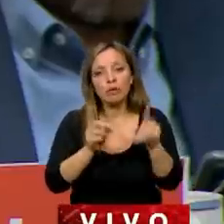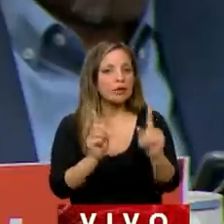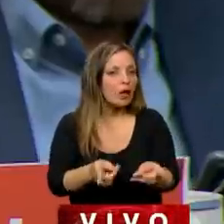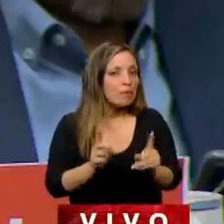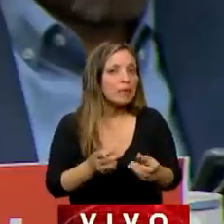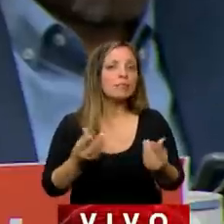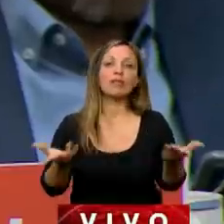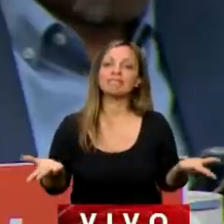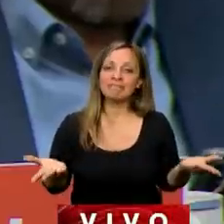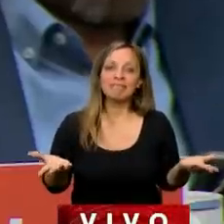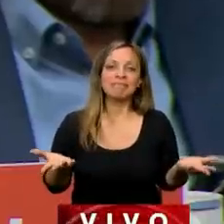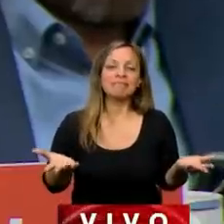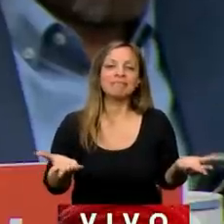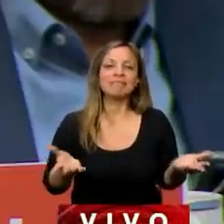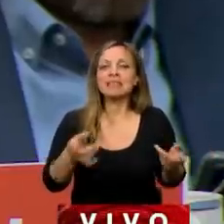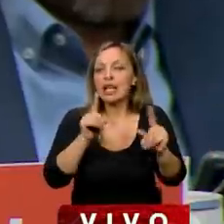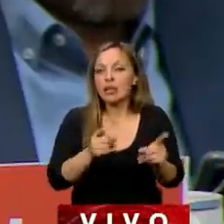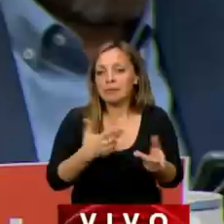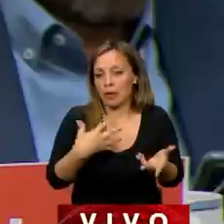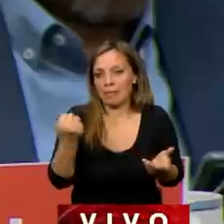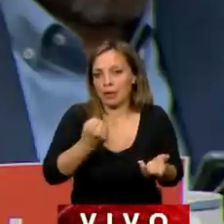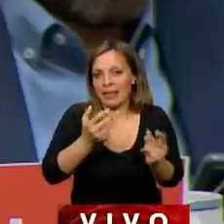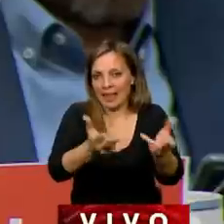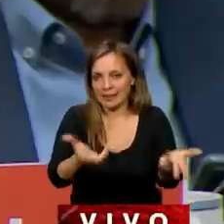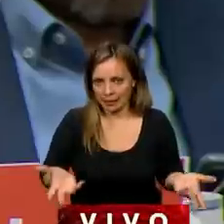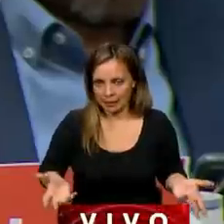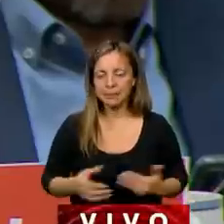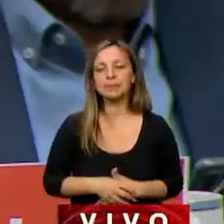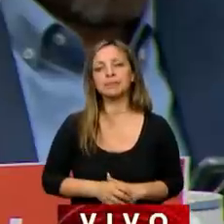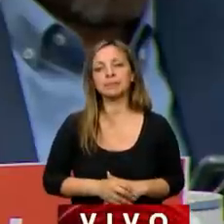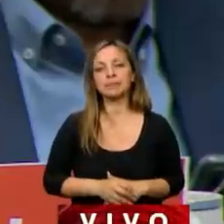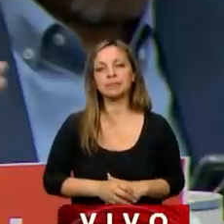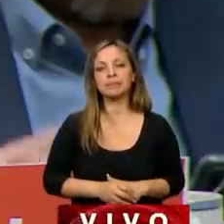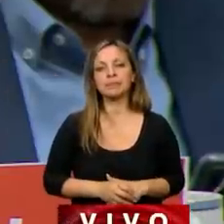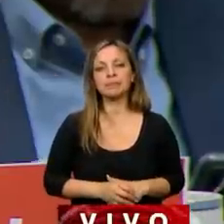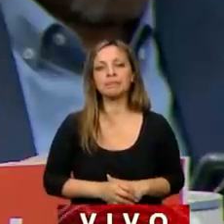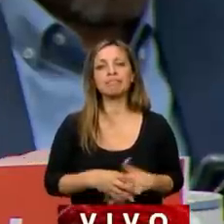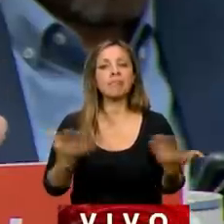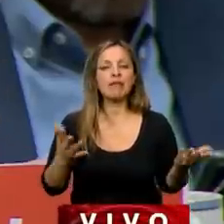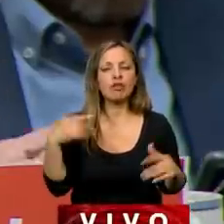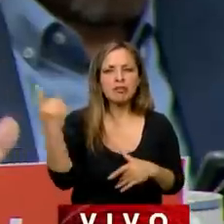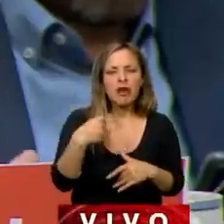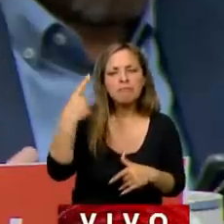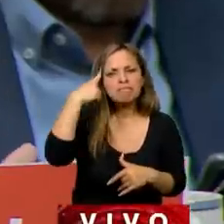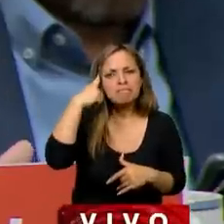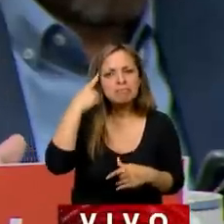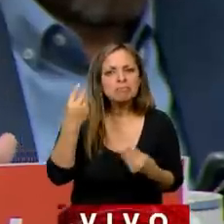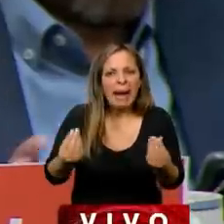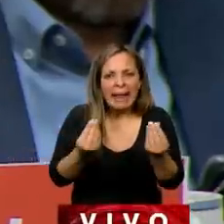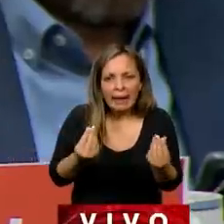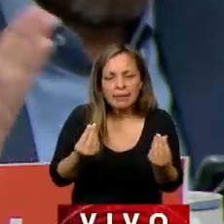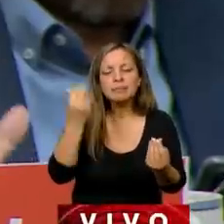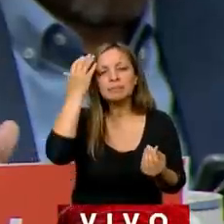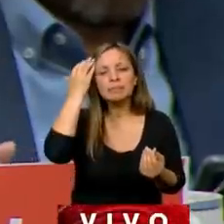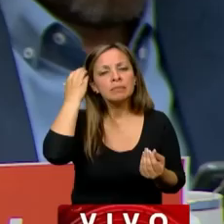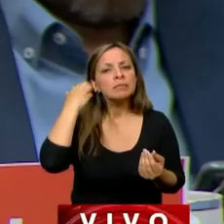efectivamente vale la pena nombrarlo. Entonces, nos preguntamos cuál es la utilidad. Entonces,